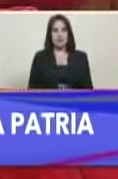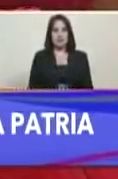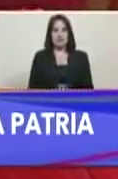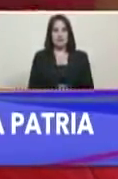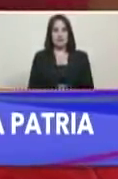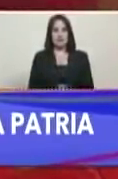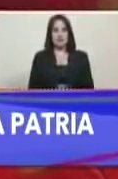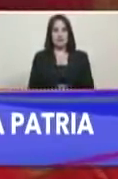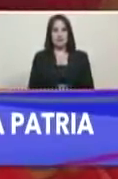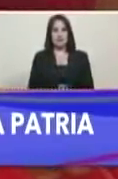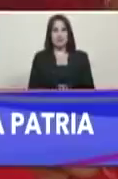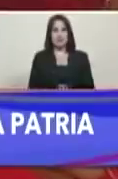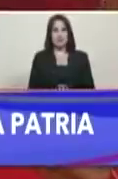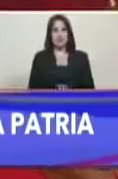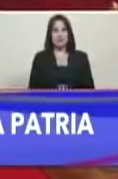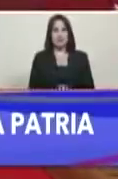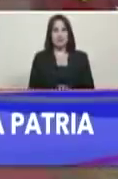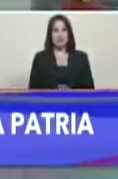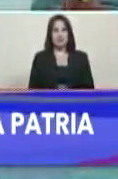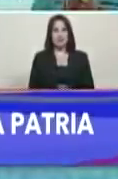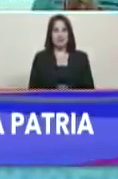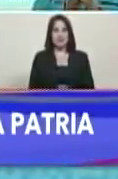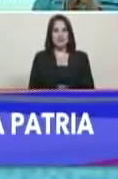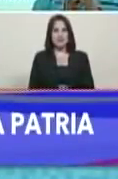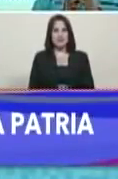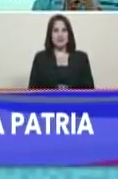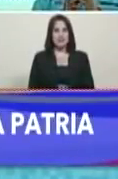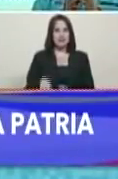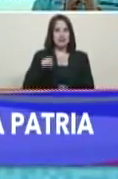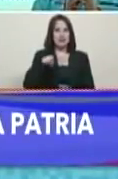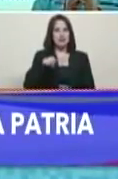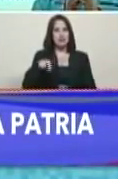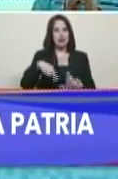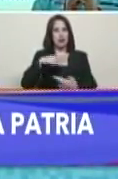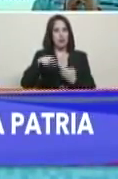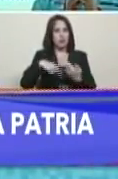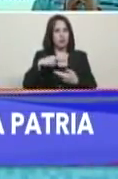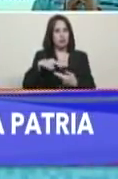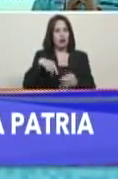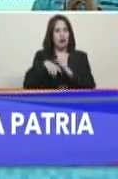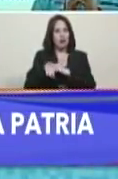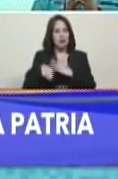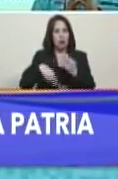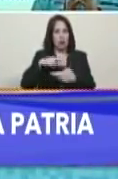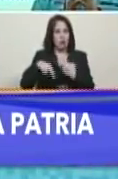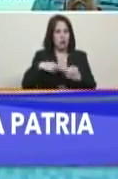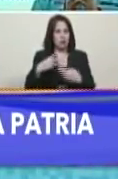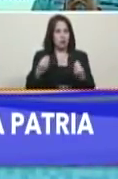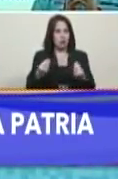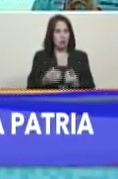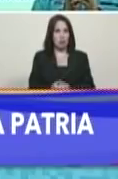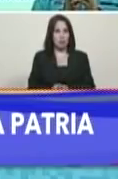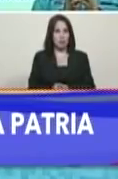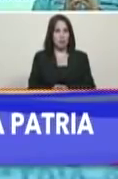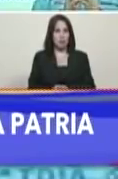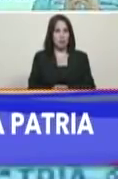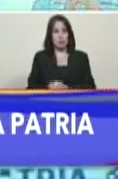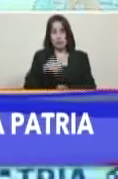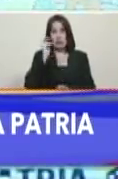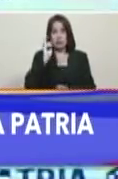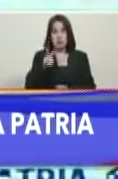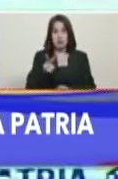Fíjense ustedes, porque esto es una revolución dentro de la revolución, porque nos da la